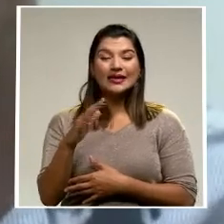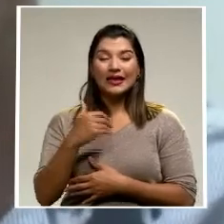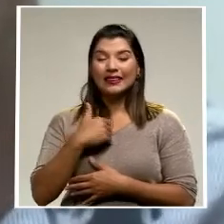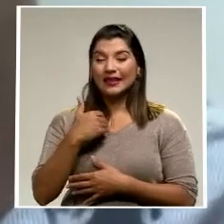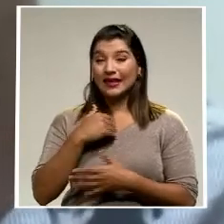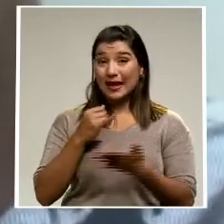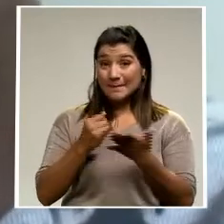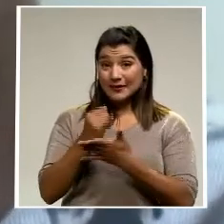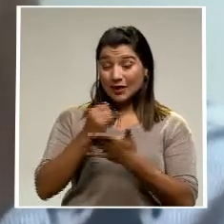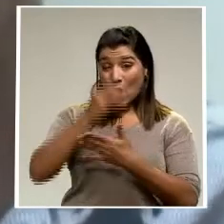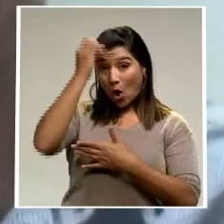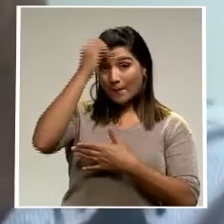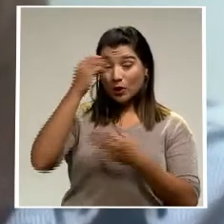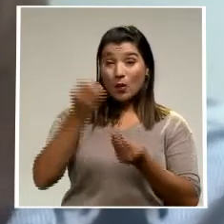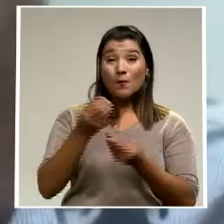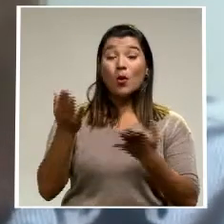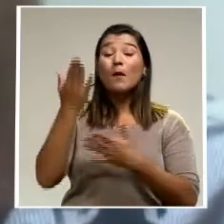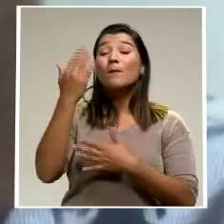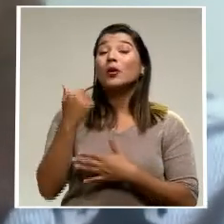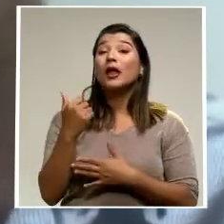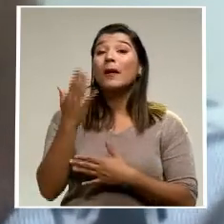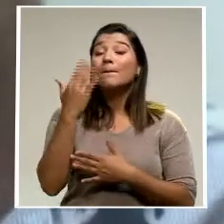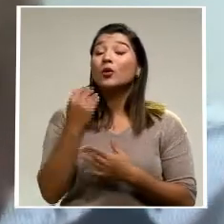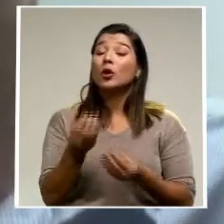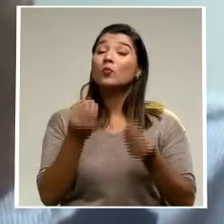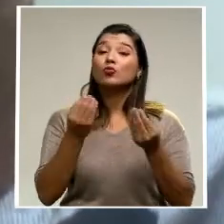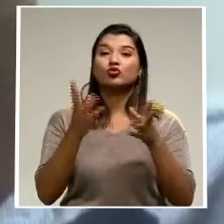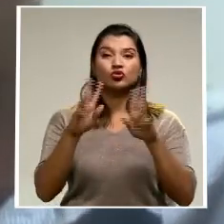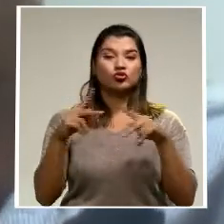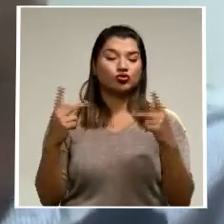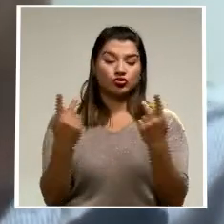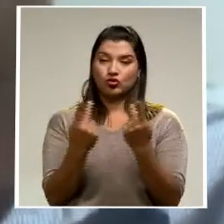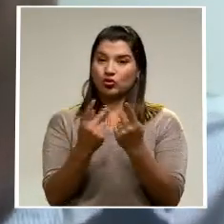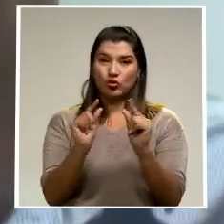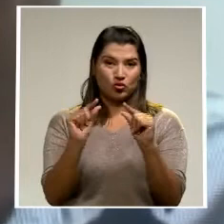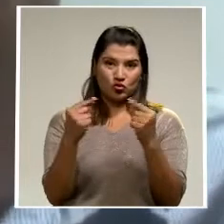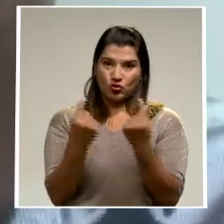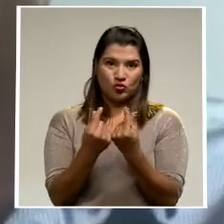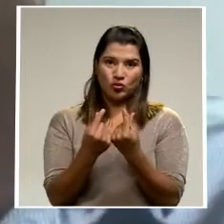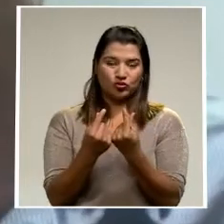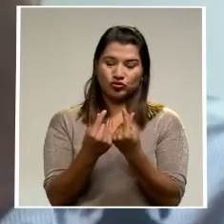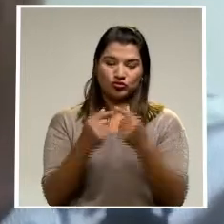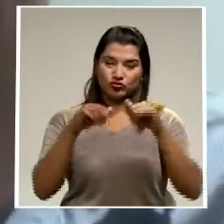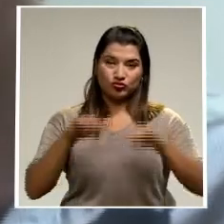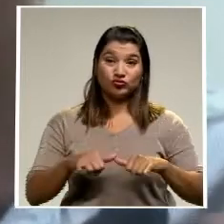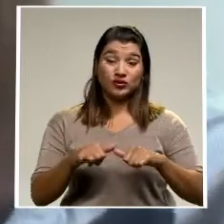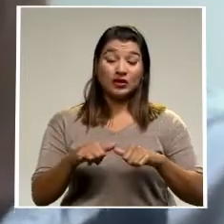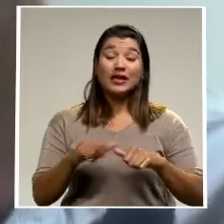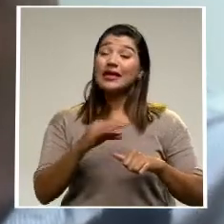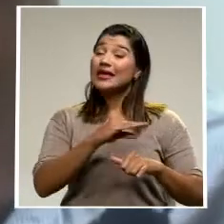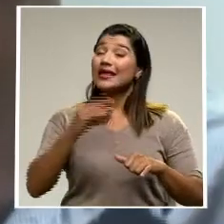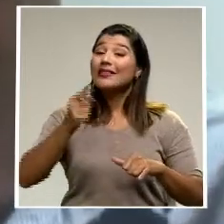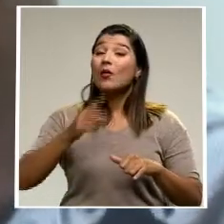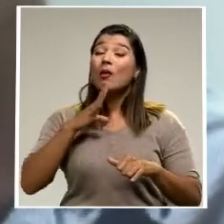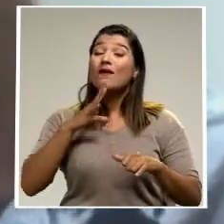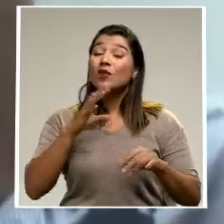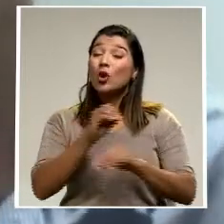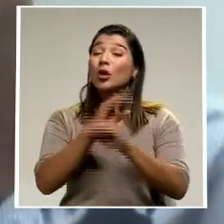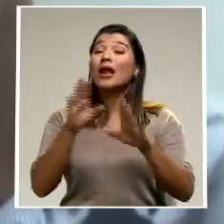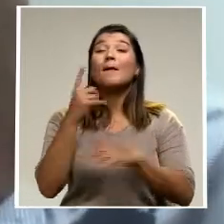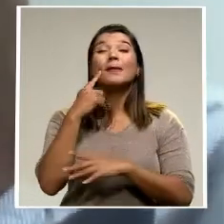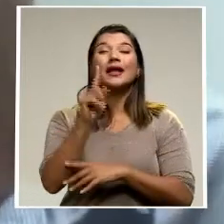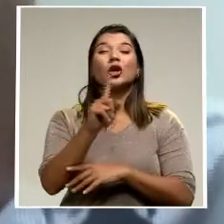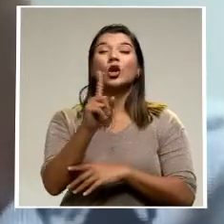sea real, porque efectivamente dejaría a muchos grupos, y hay que ponerle nombres y apellidos para que esto no quede solamente como, ¿verdad?, como